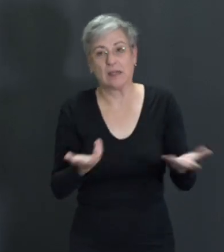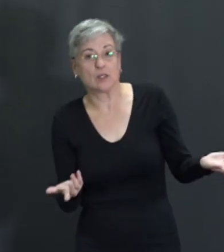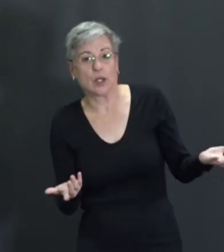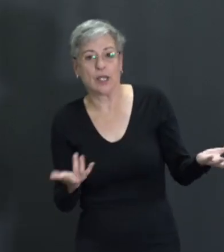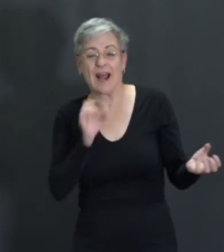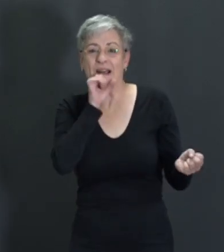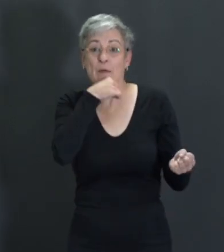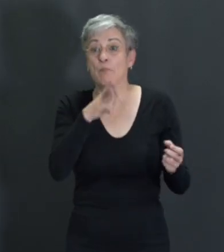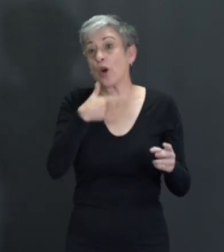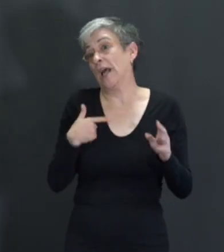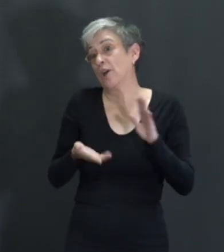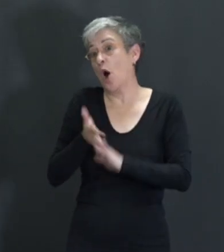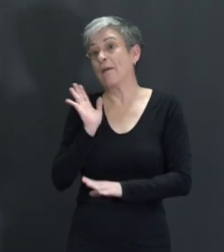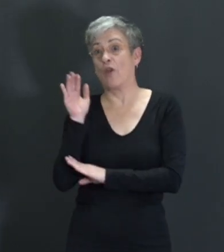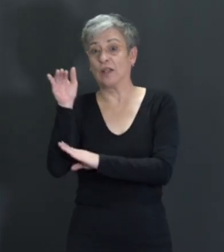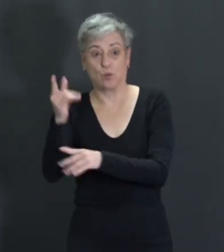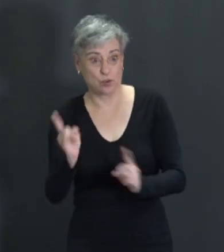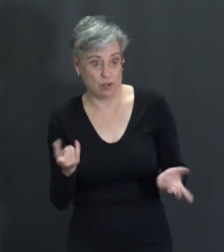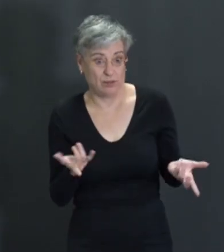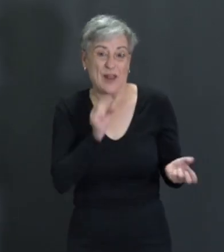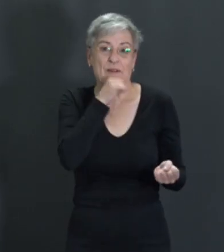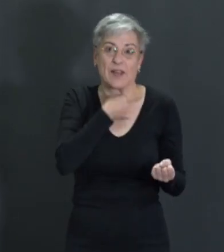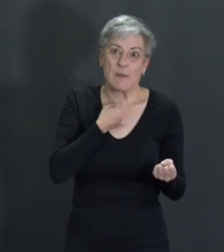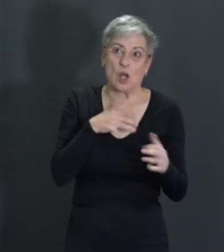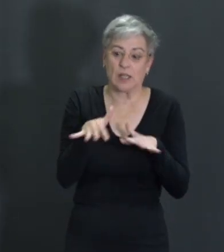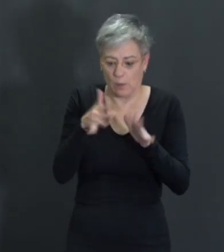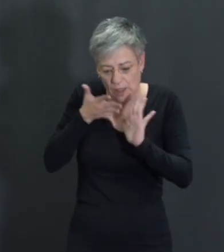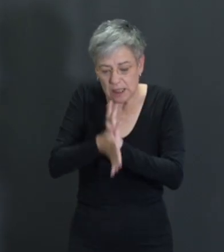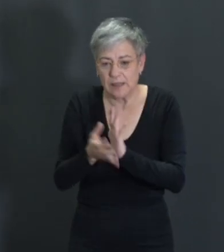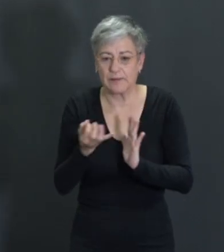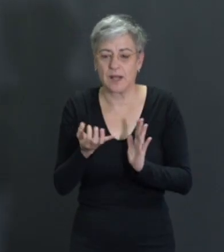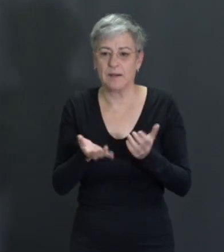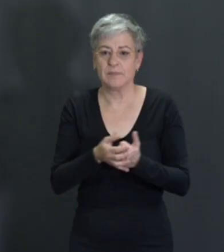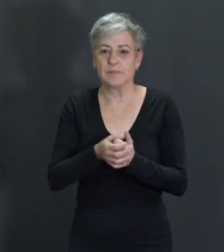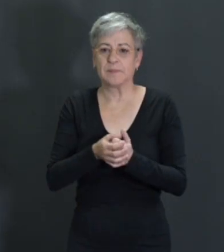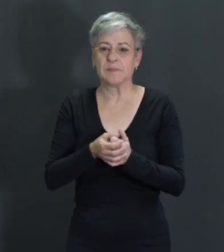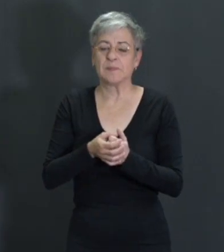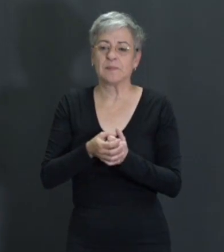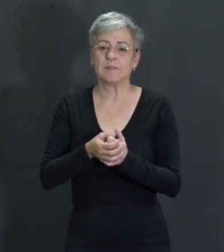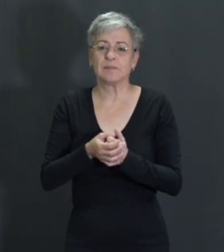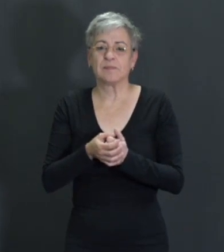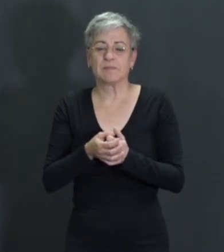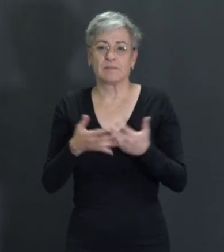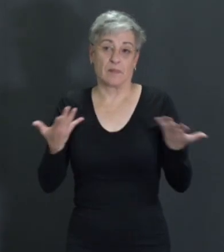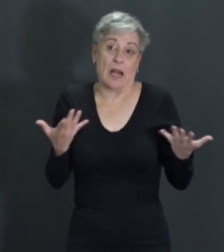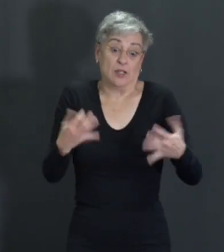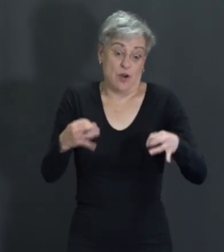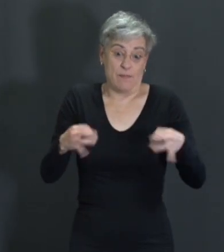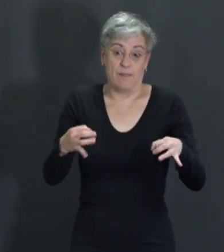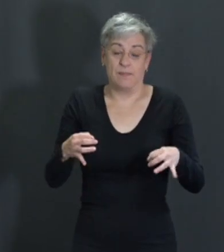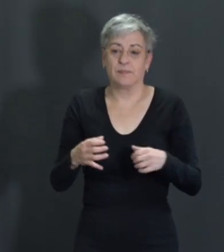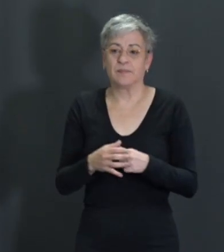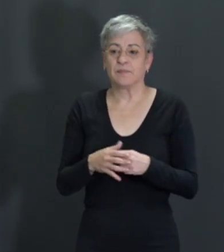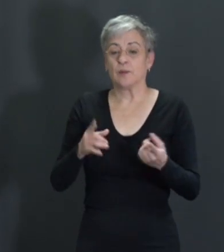Porque no voy de excursión o qué, ¿no? Quiero decir que todo está lleno de contradicciones, ¿no? Que es normal, o sea, que estos